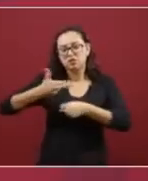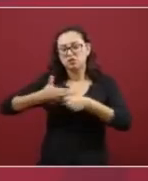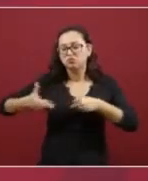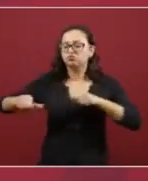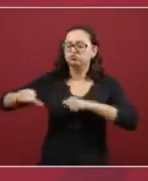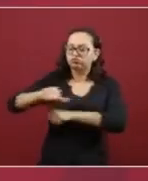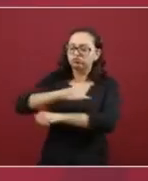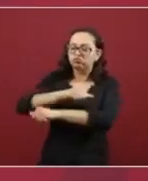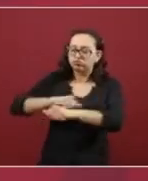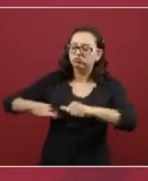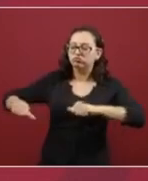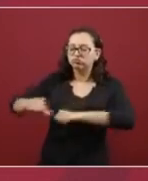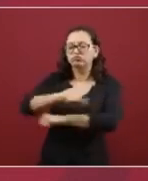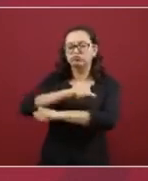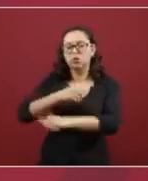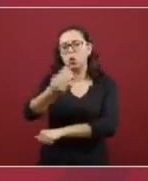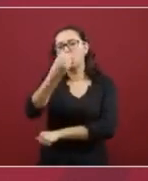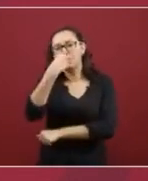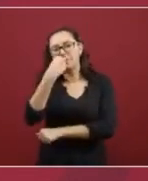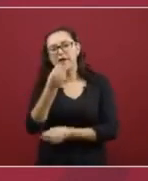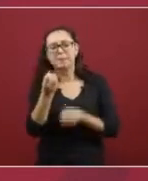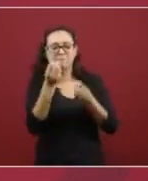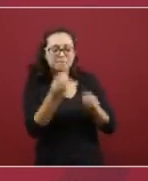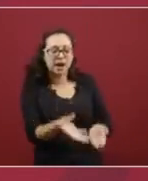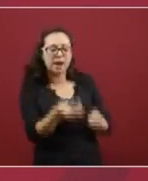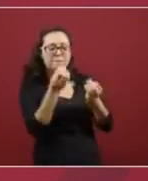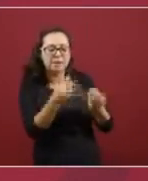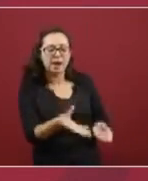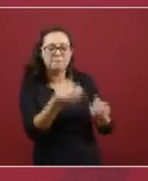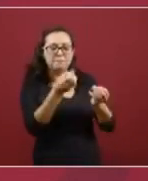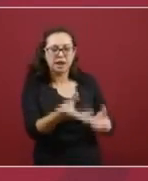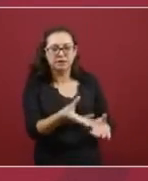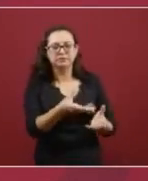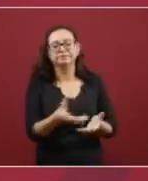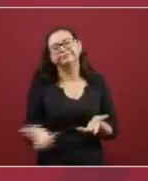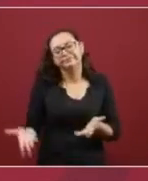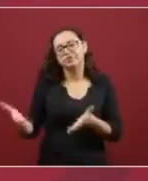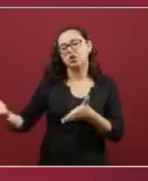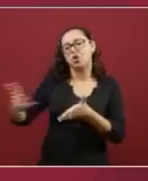turnan para cocinar,